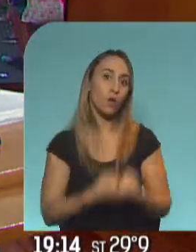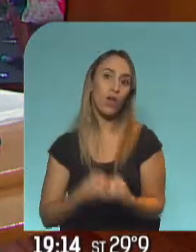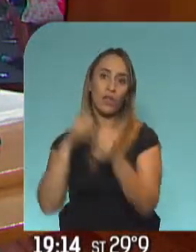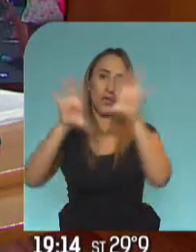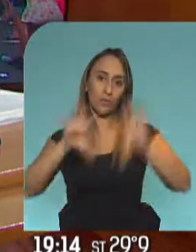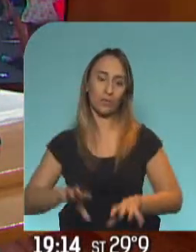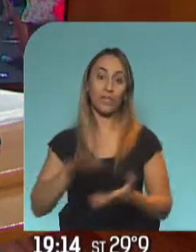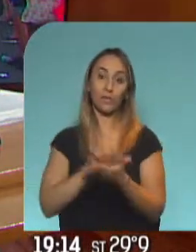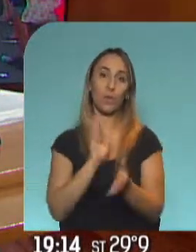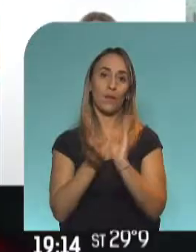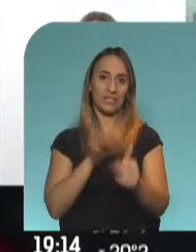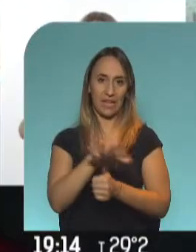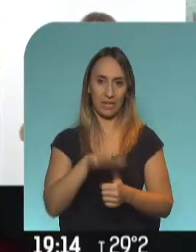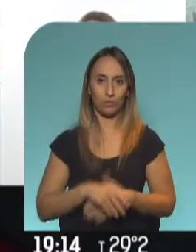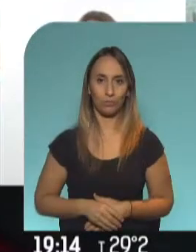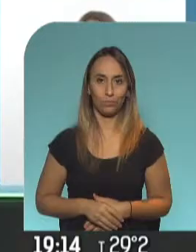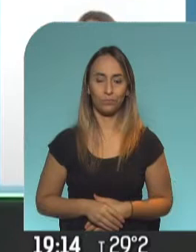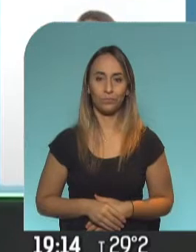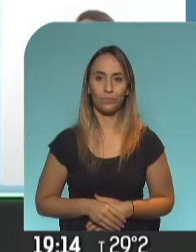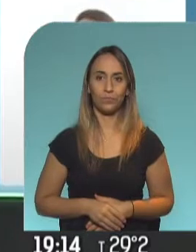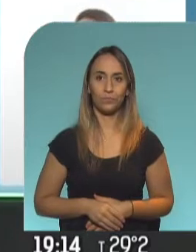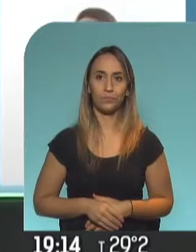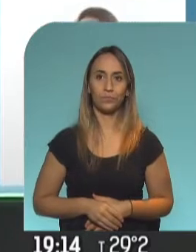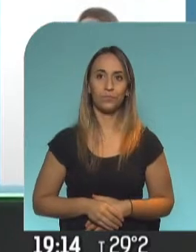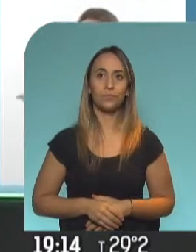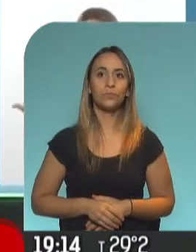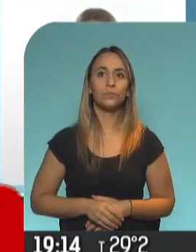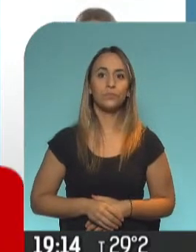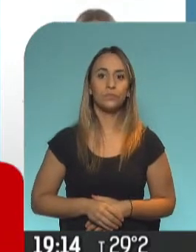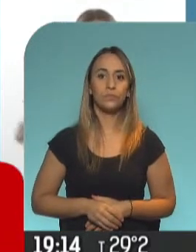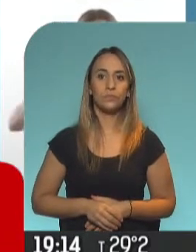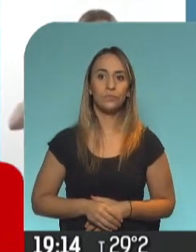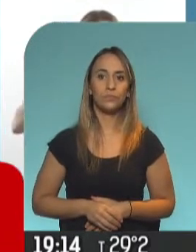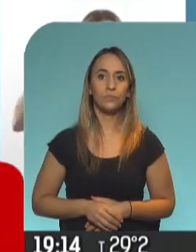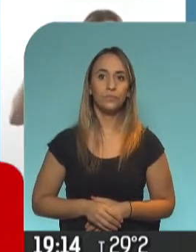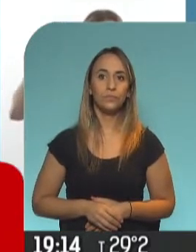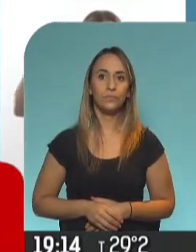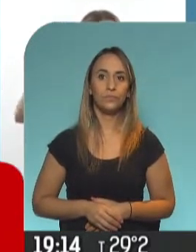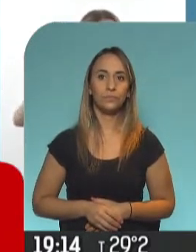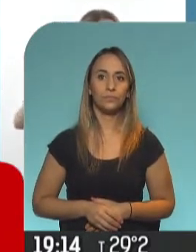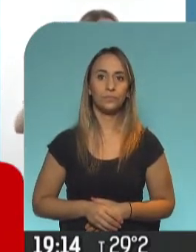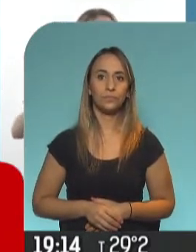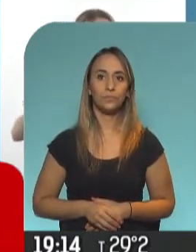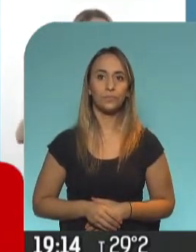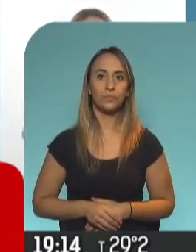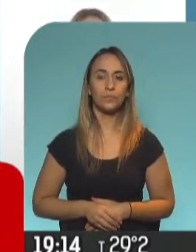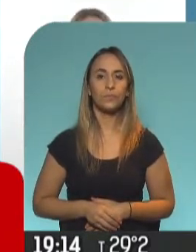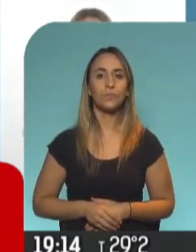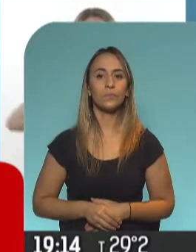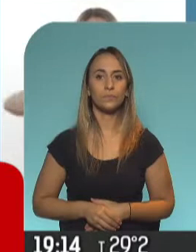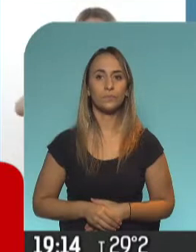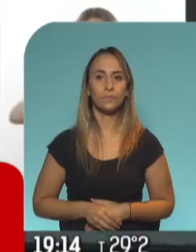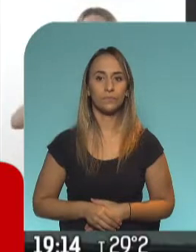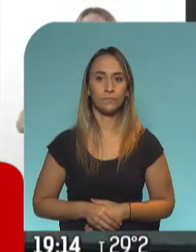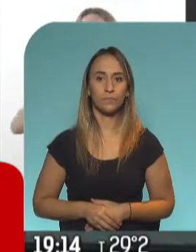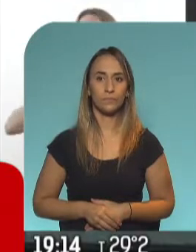tema violencia de género. Y nosotros hemos llegado a un punto donde si queremos entrar a la